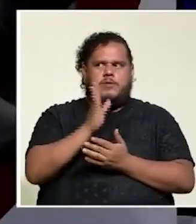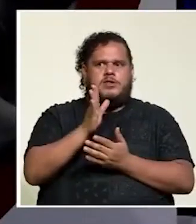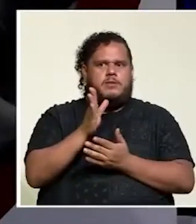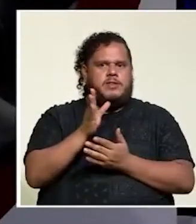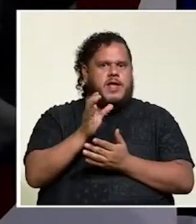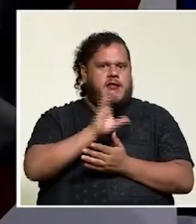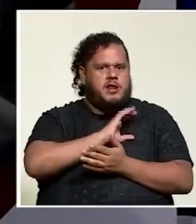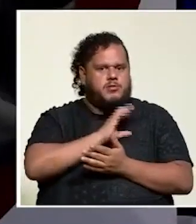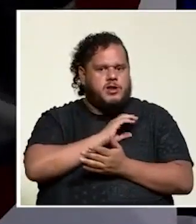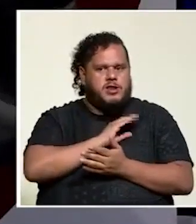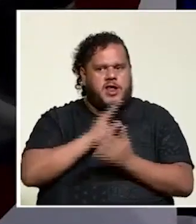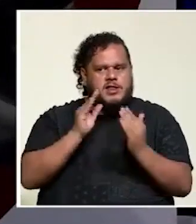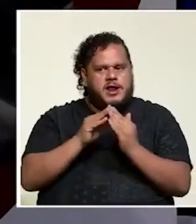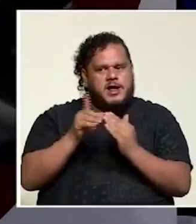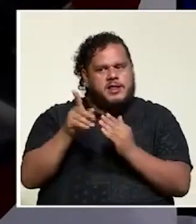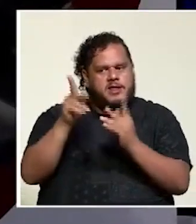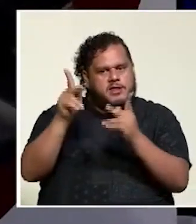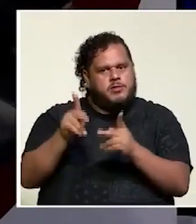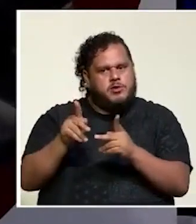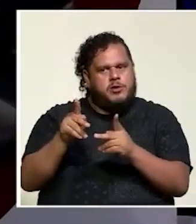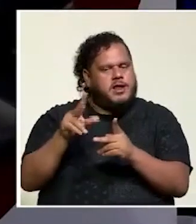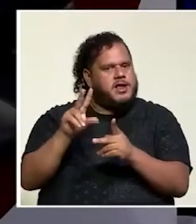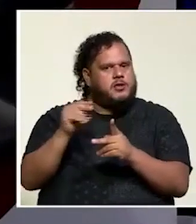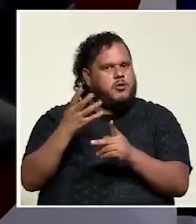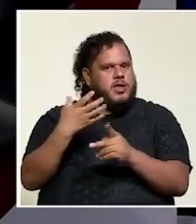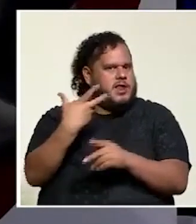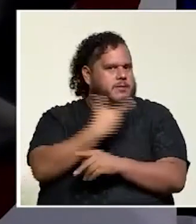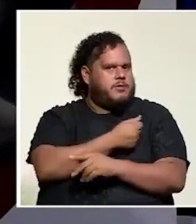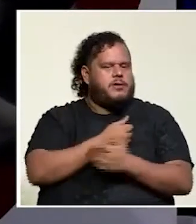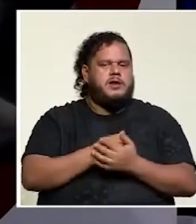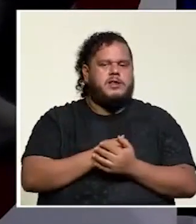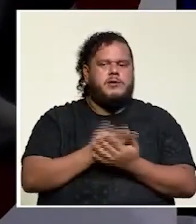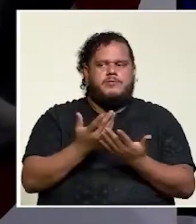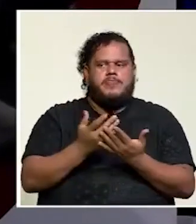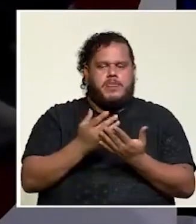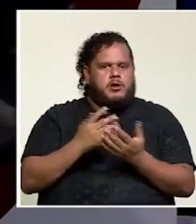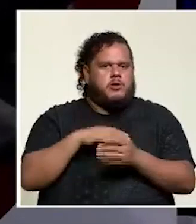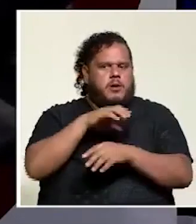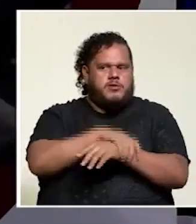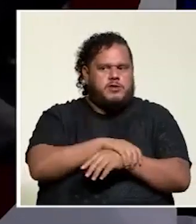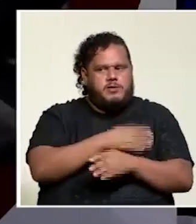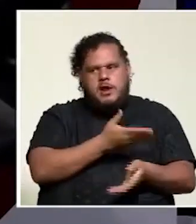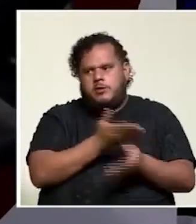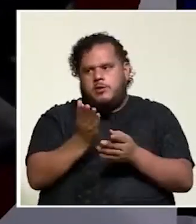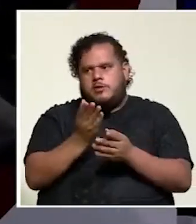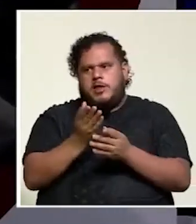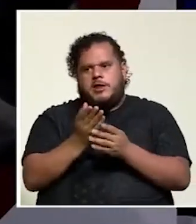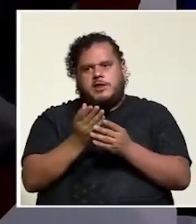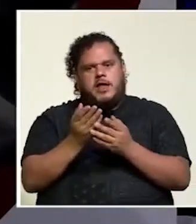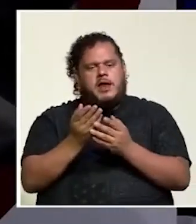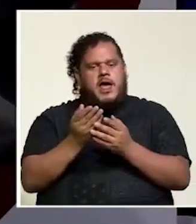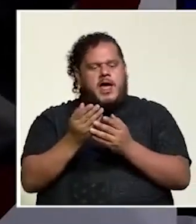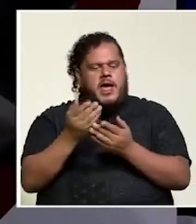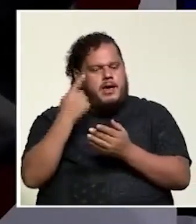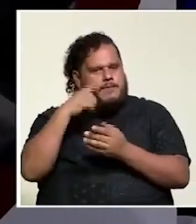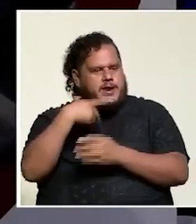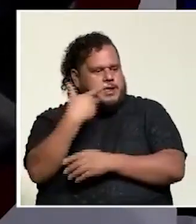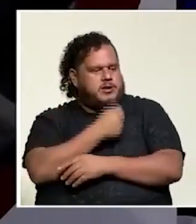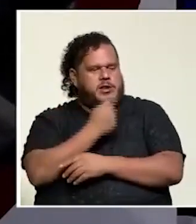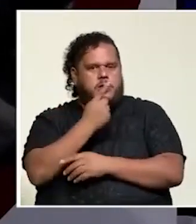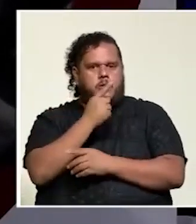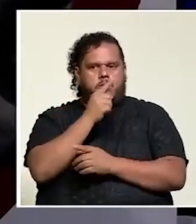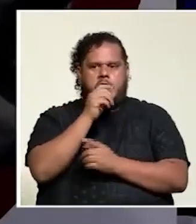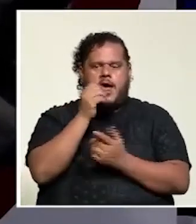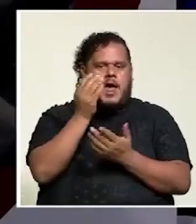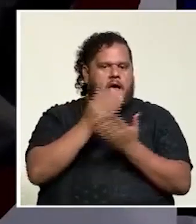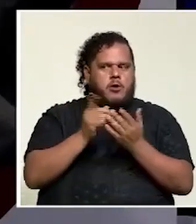fuerza pública a la casa de la persona que se rehúsa a vacunarse, lo vamos a esposar, lo vamos a llevar a la fuerza al vacunatorio para que le inyecten una